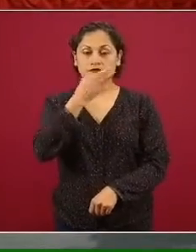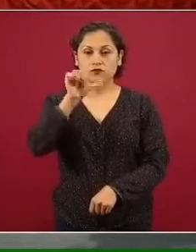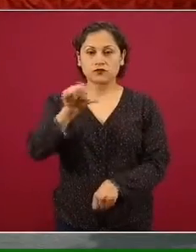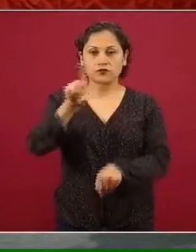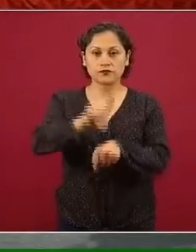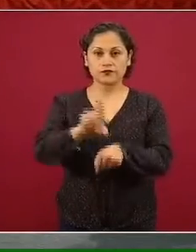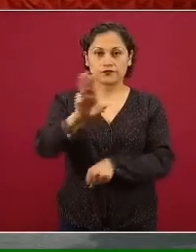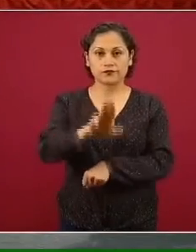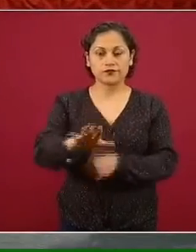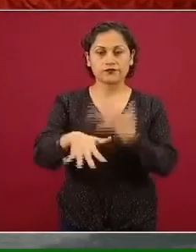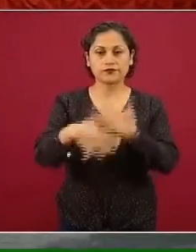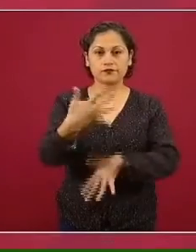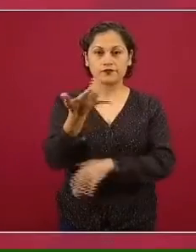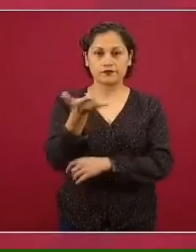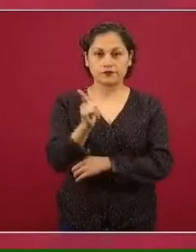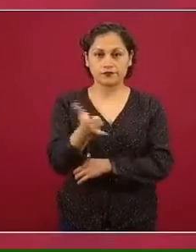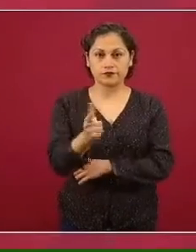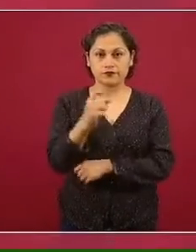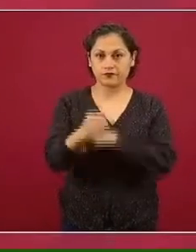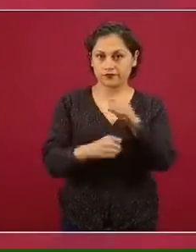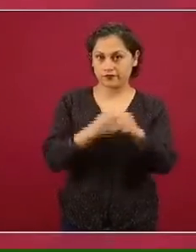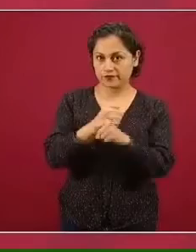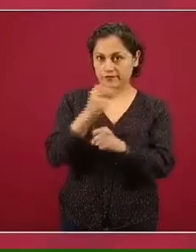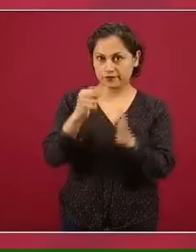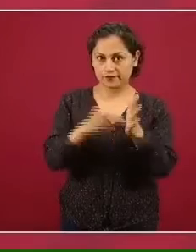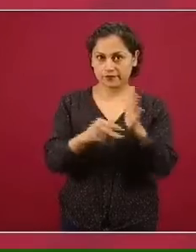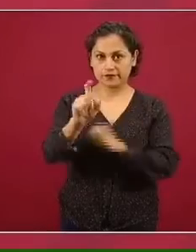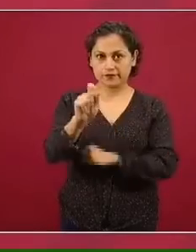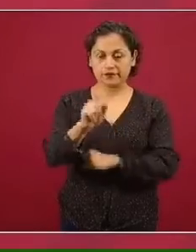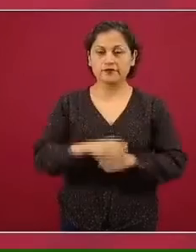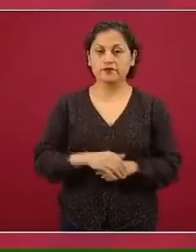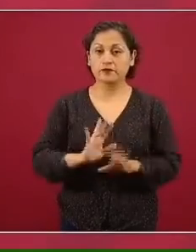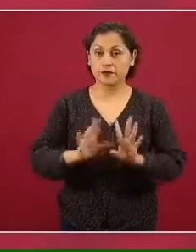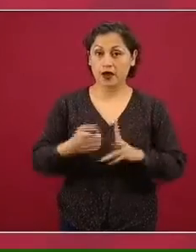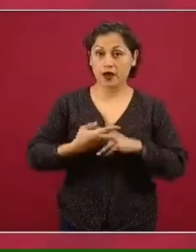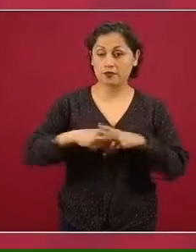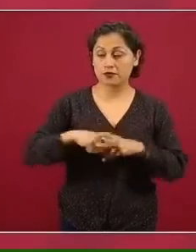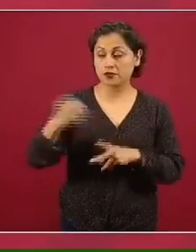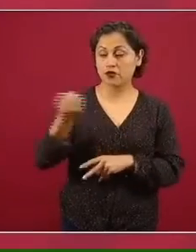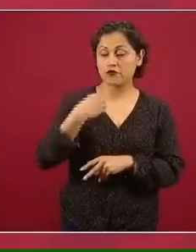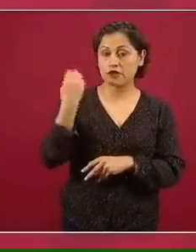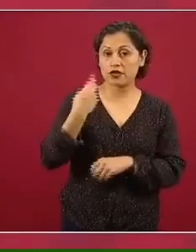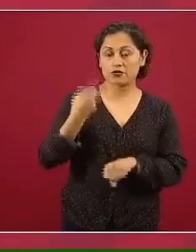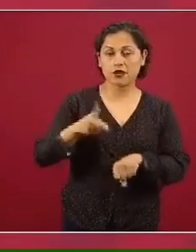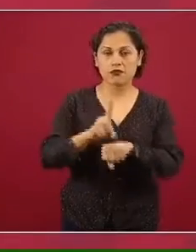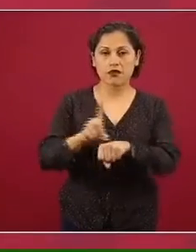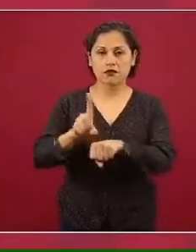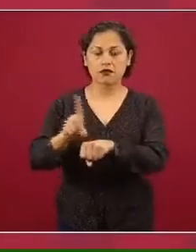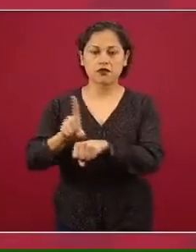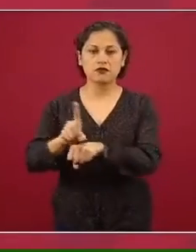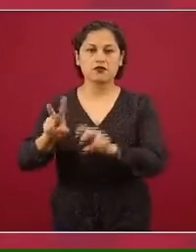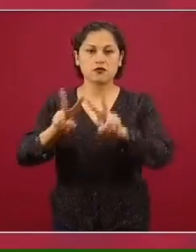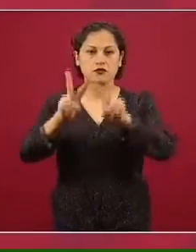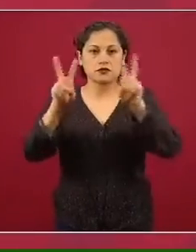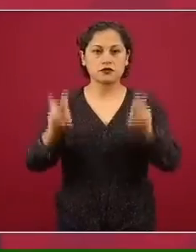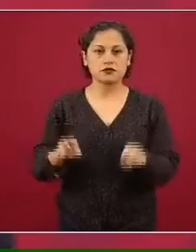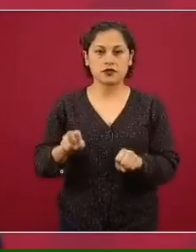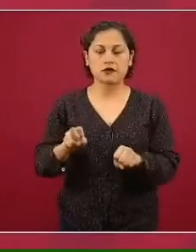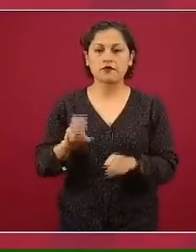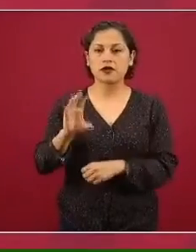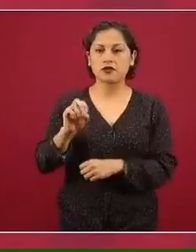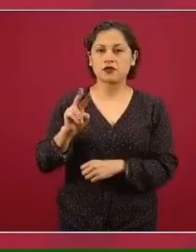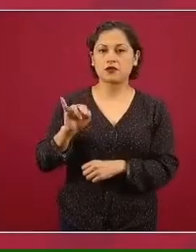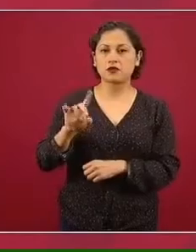de julio de 2020. Vamos a iniciar la conferencia de prensa diaria sobre COVID-19, la